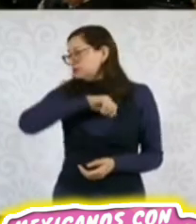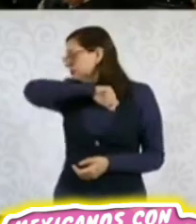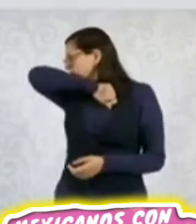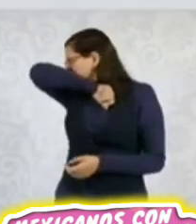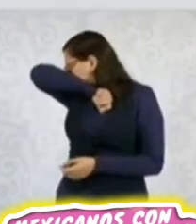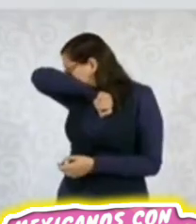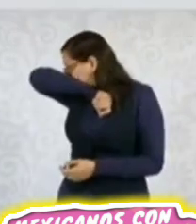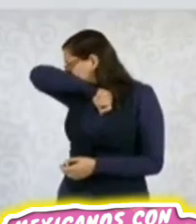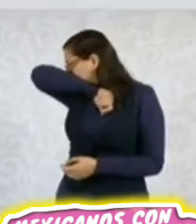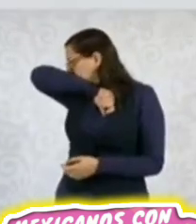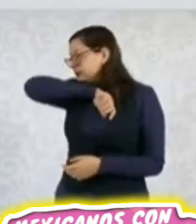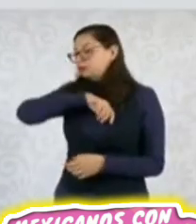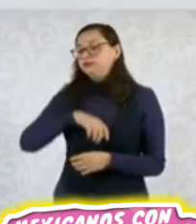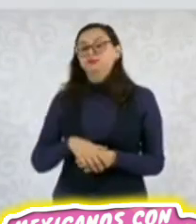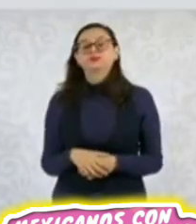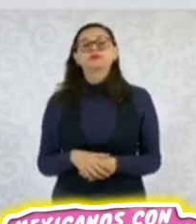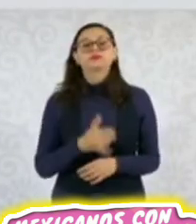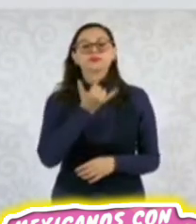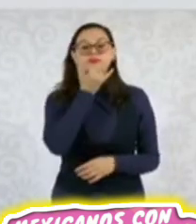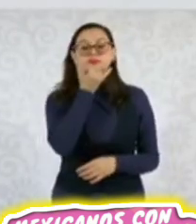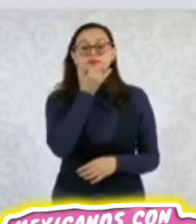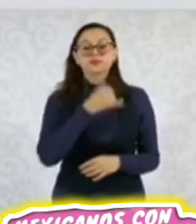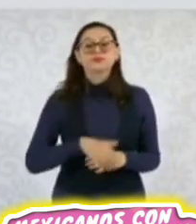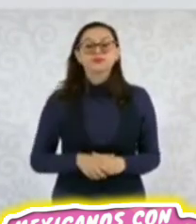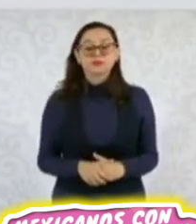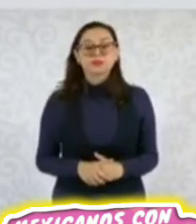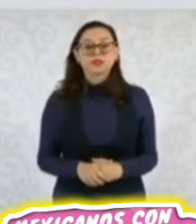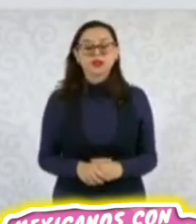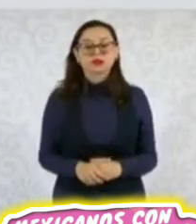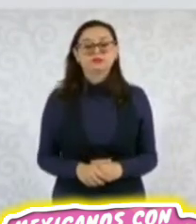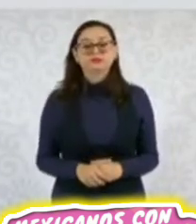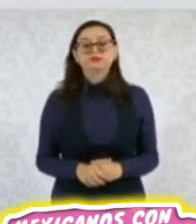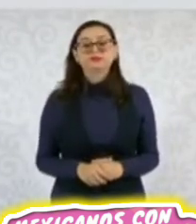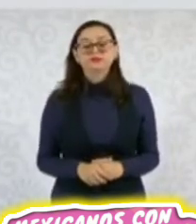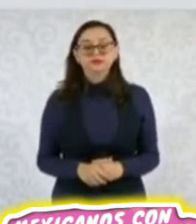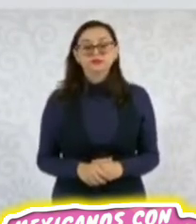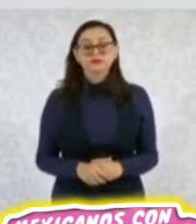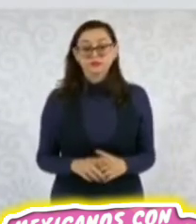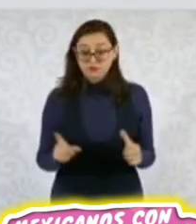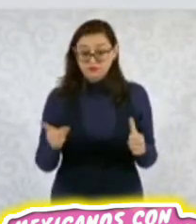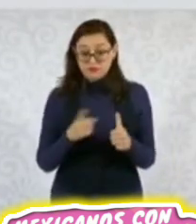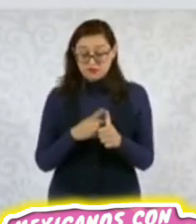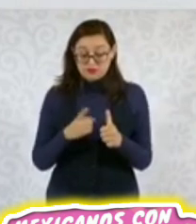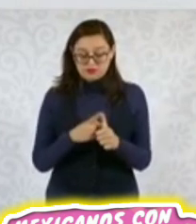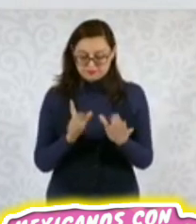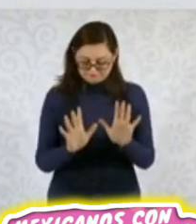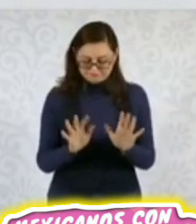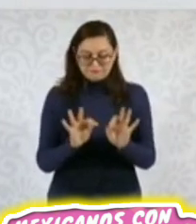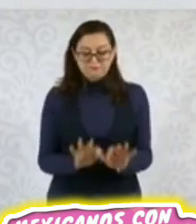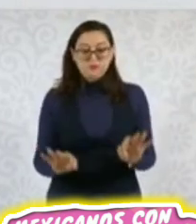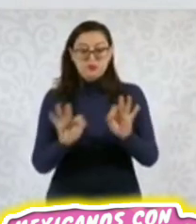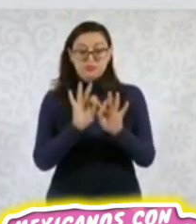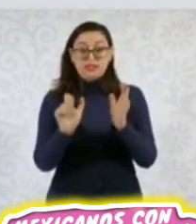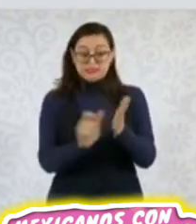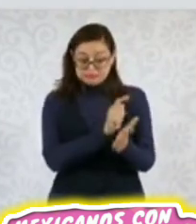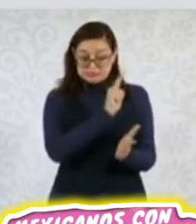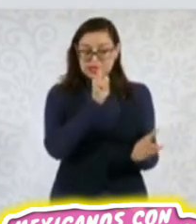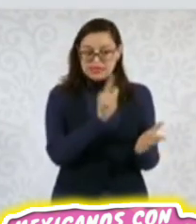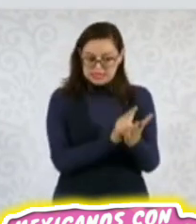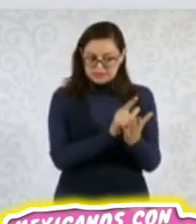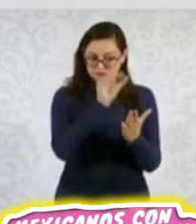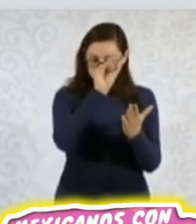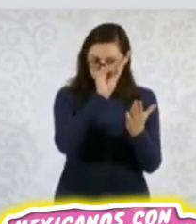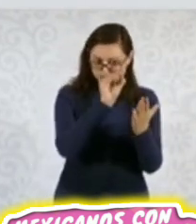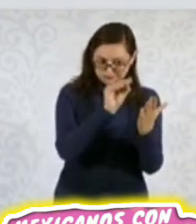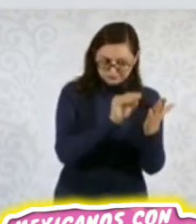Pues una cosa son las leyes que tienen que existir para protección y después es la aplicación de